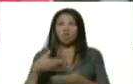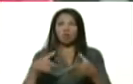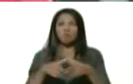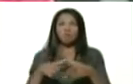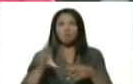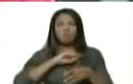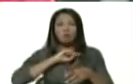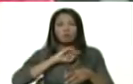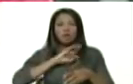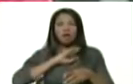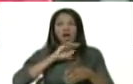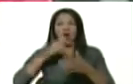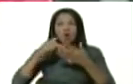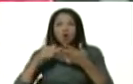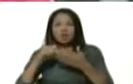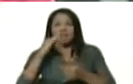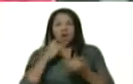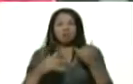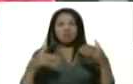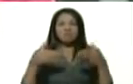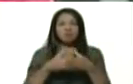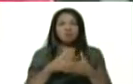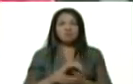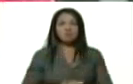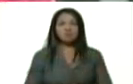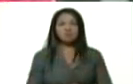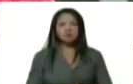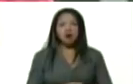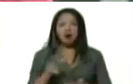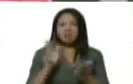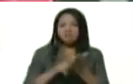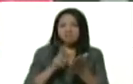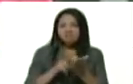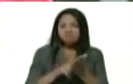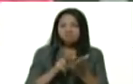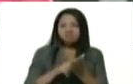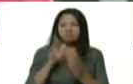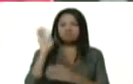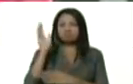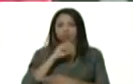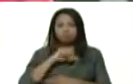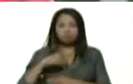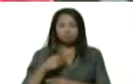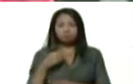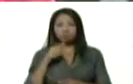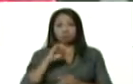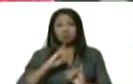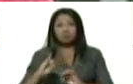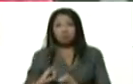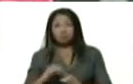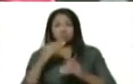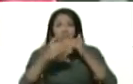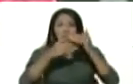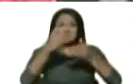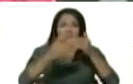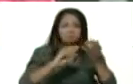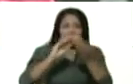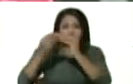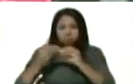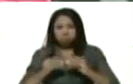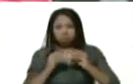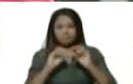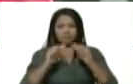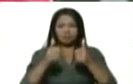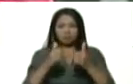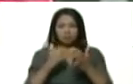impartió durante su última sesión, aprobadas pues en plenaria. Usted las ha ido operacionalizando.